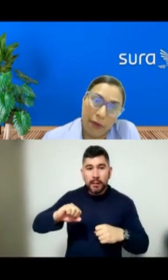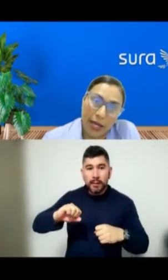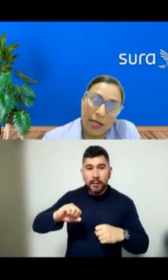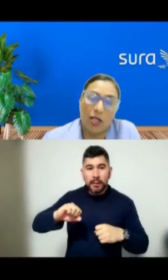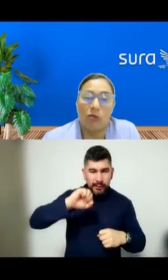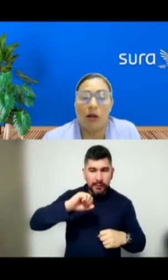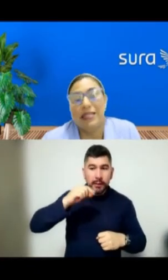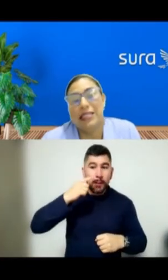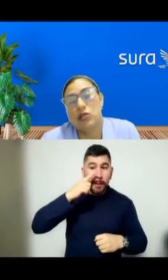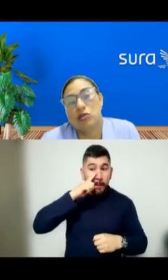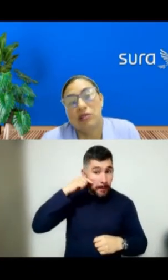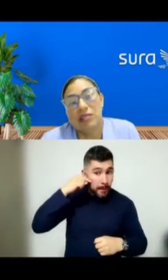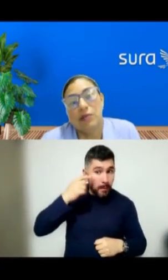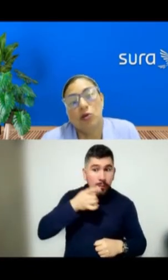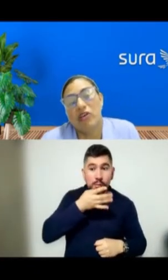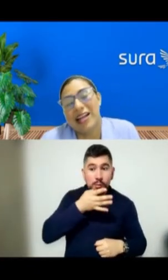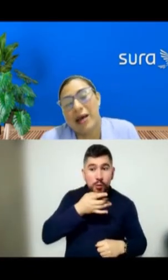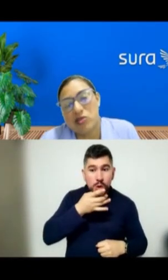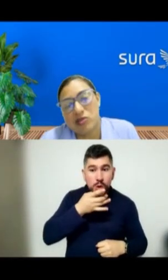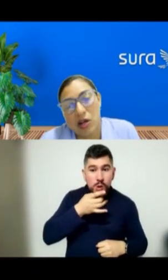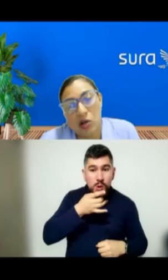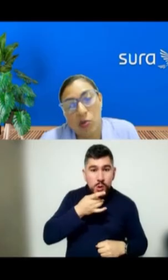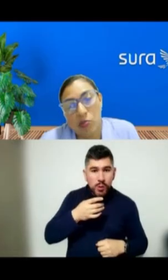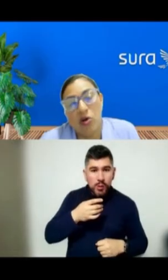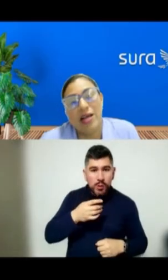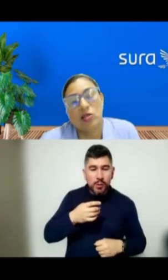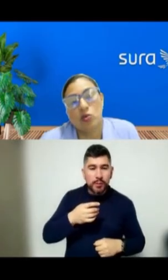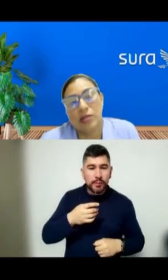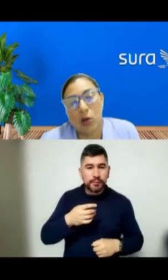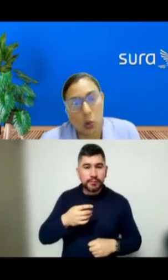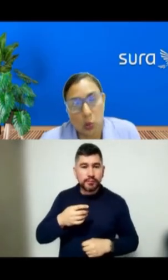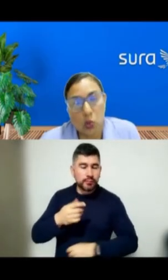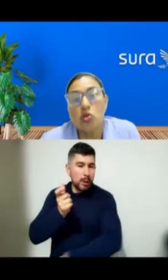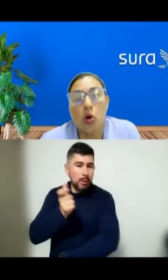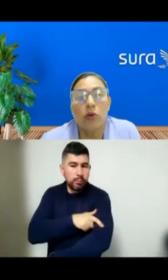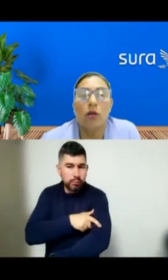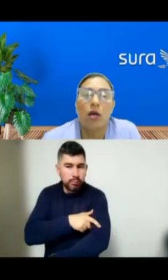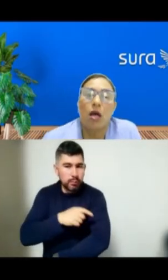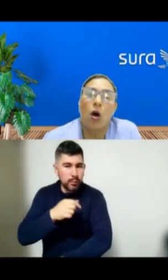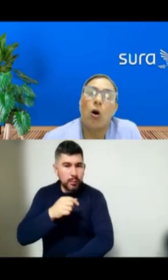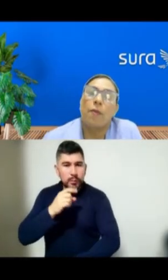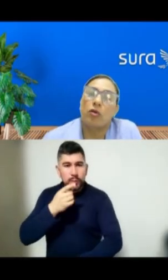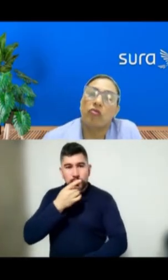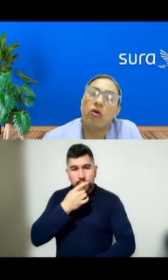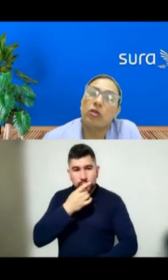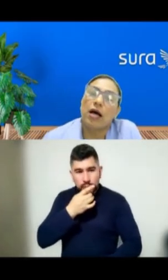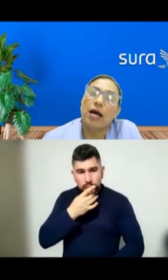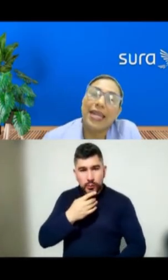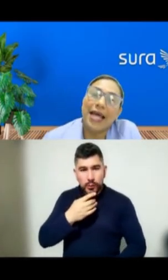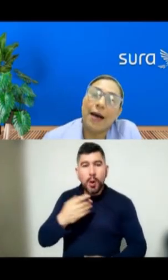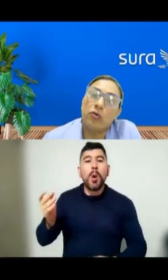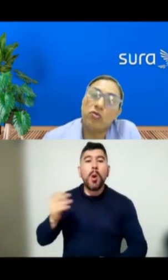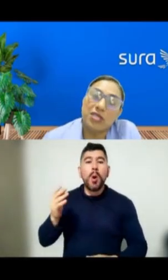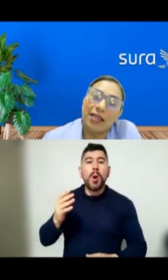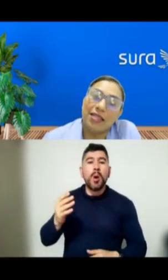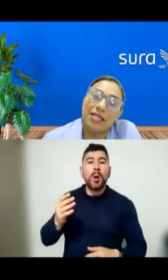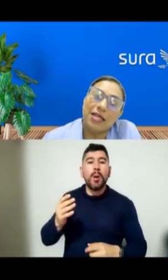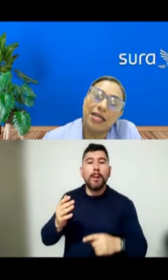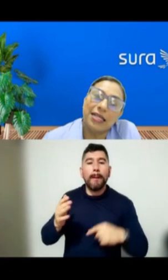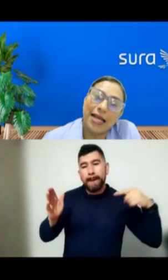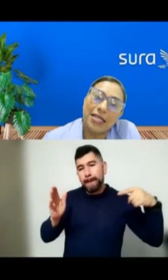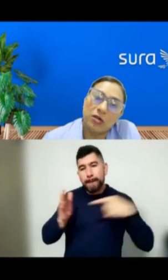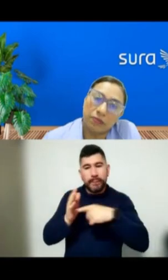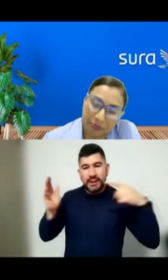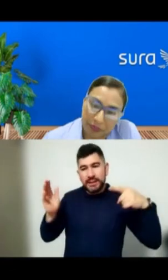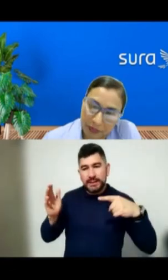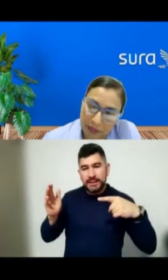un golpe, que normalmente nosotros decimos, no fue que la persona se golpeó, que eso es una contusión, o de pronto fue una herida punzante,